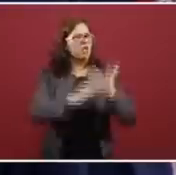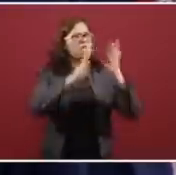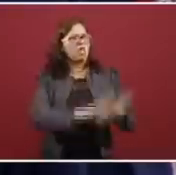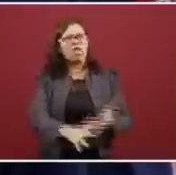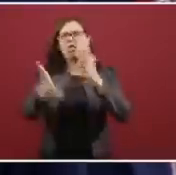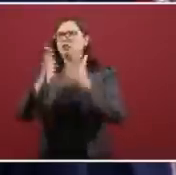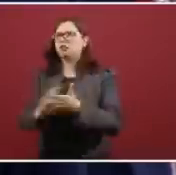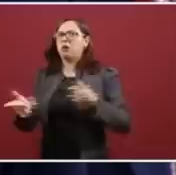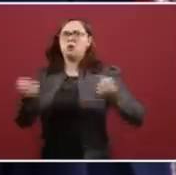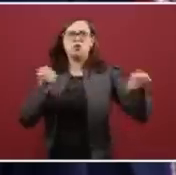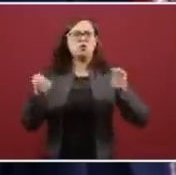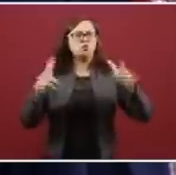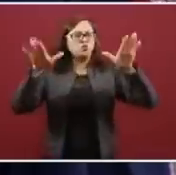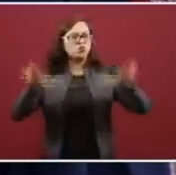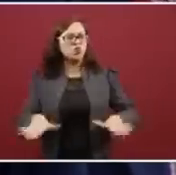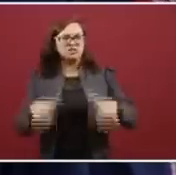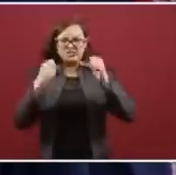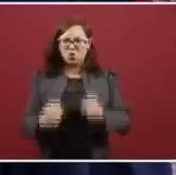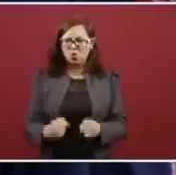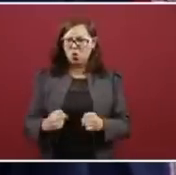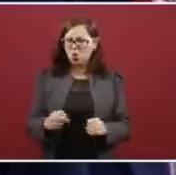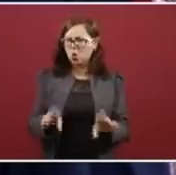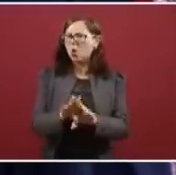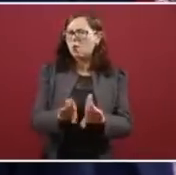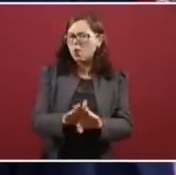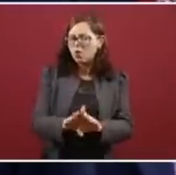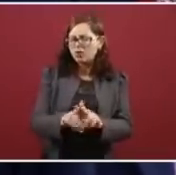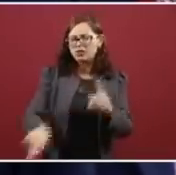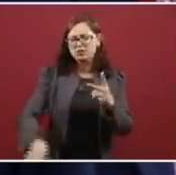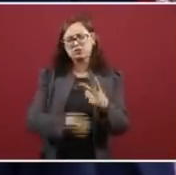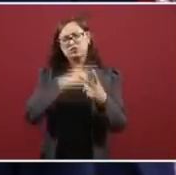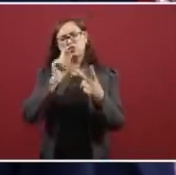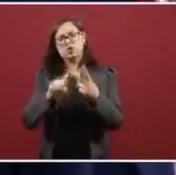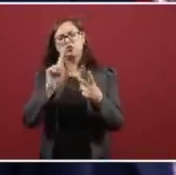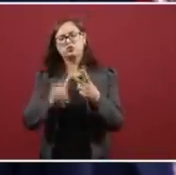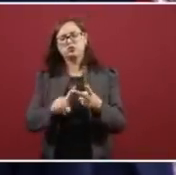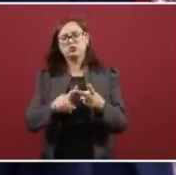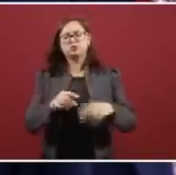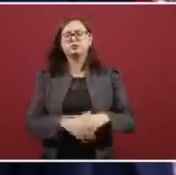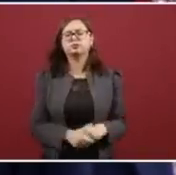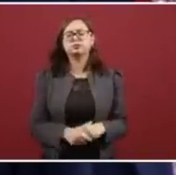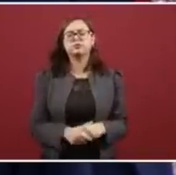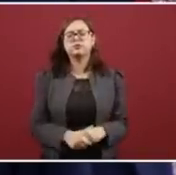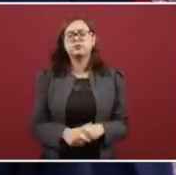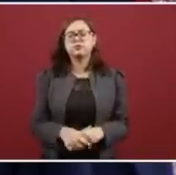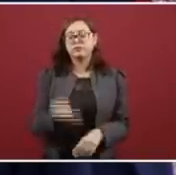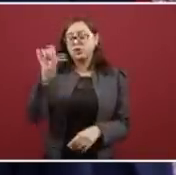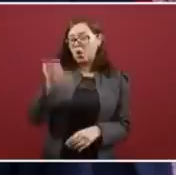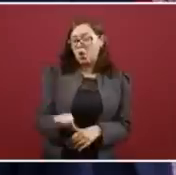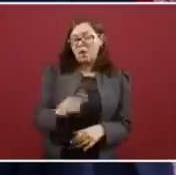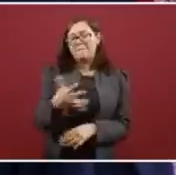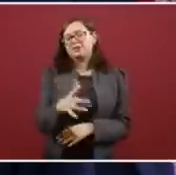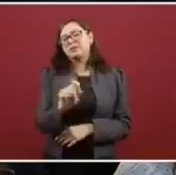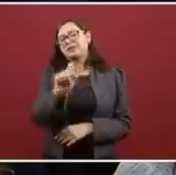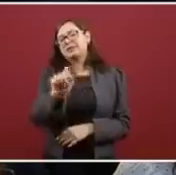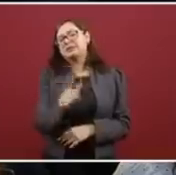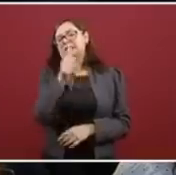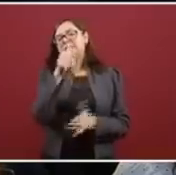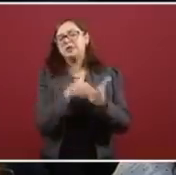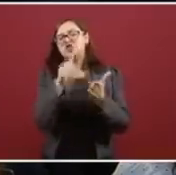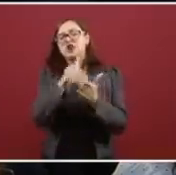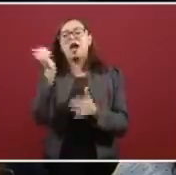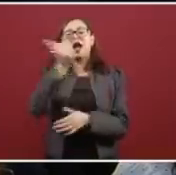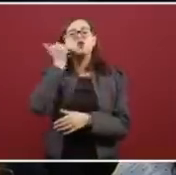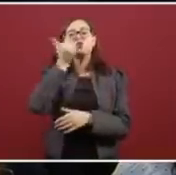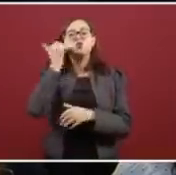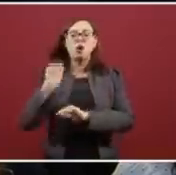ese es una y la segunda es hoy regresan a clases cerca de 26 millones de alumnos